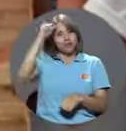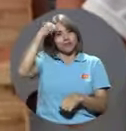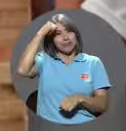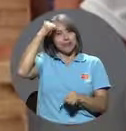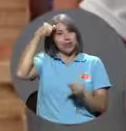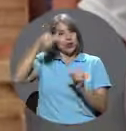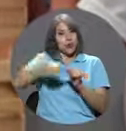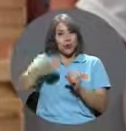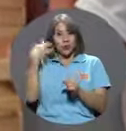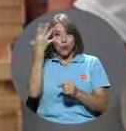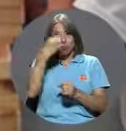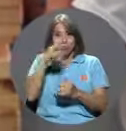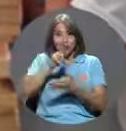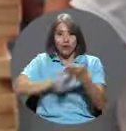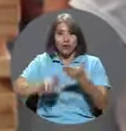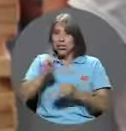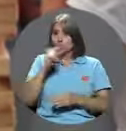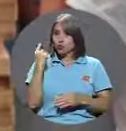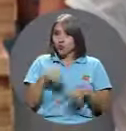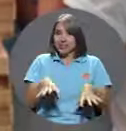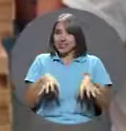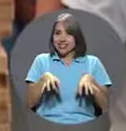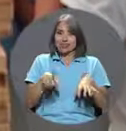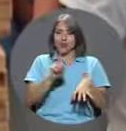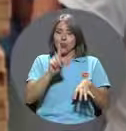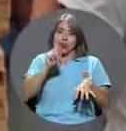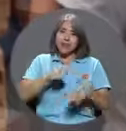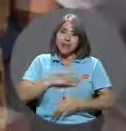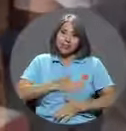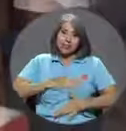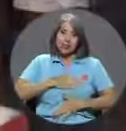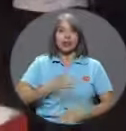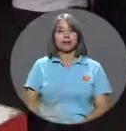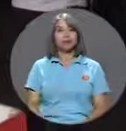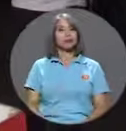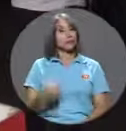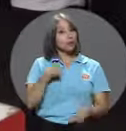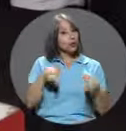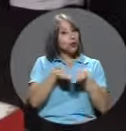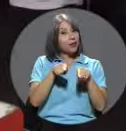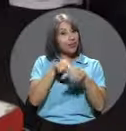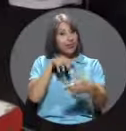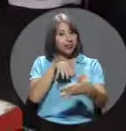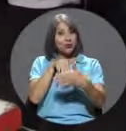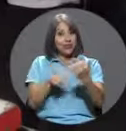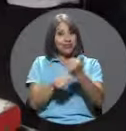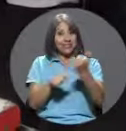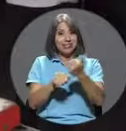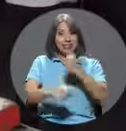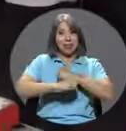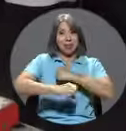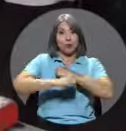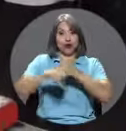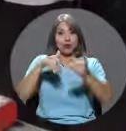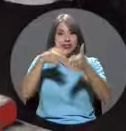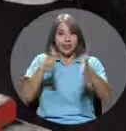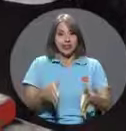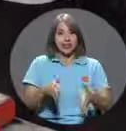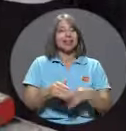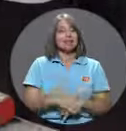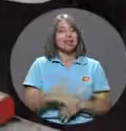así, sino disfrutar también mucho de eso. Sí, yo también soy estudiante asistente en promoción estudiantil. Entonces, como que sé un